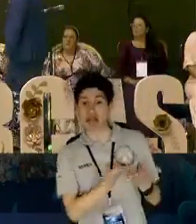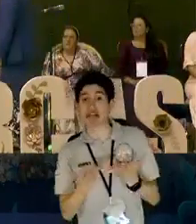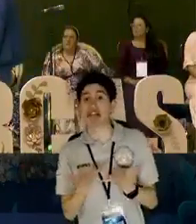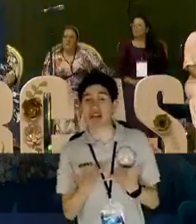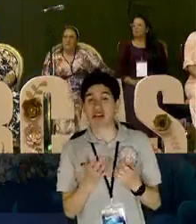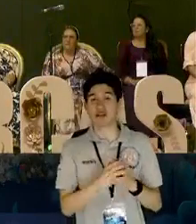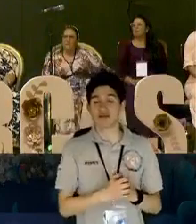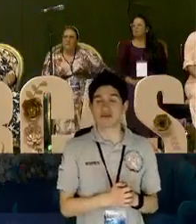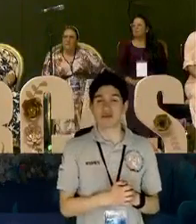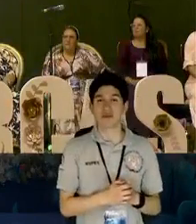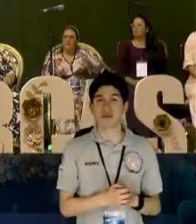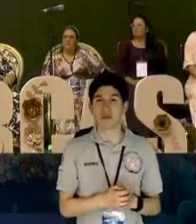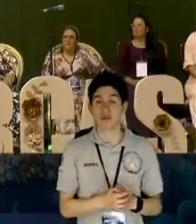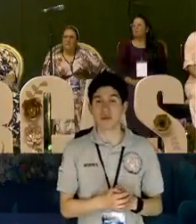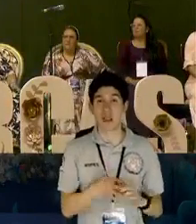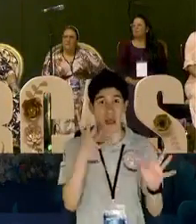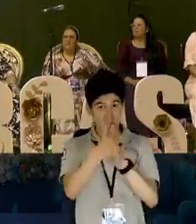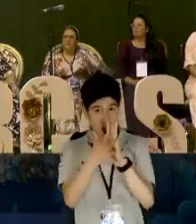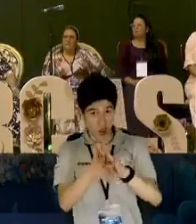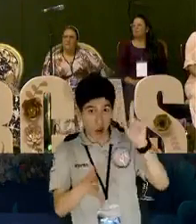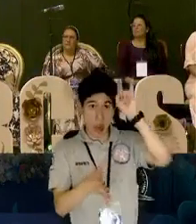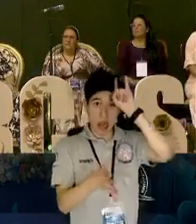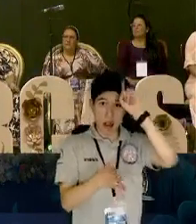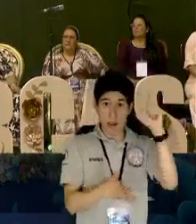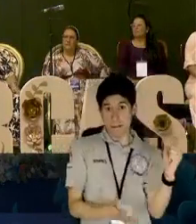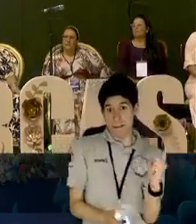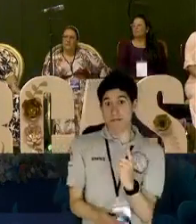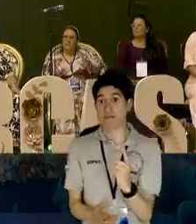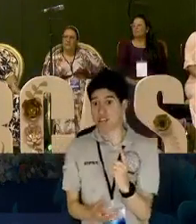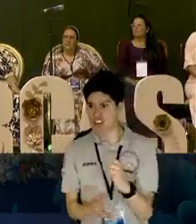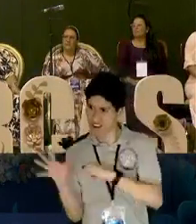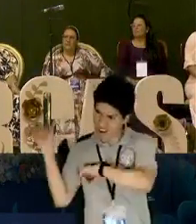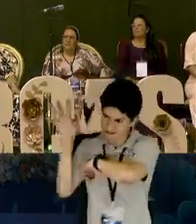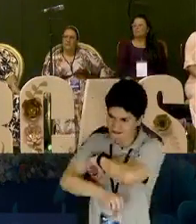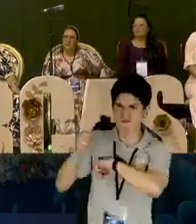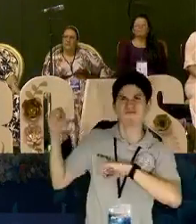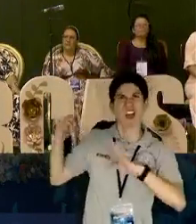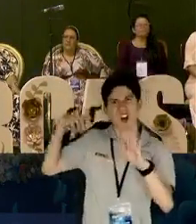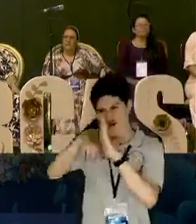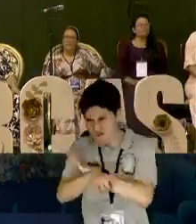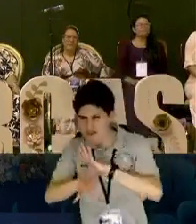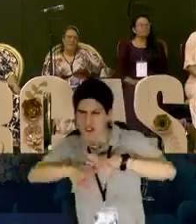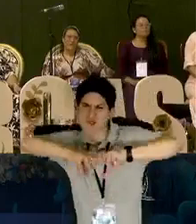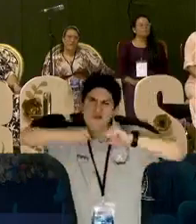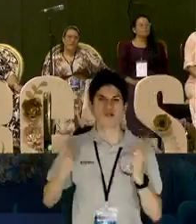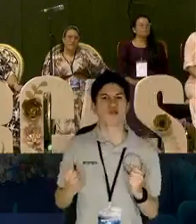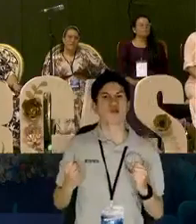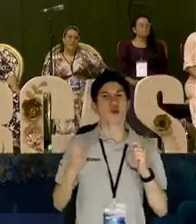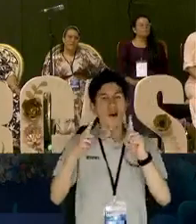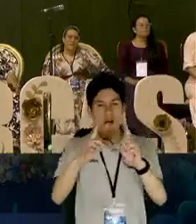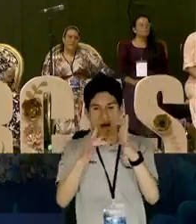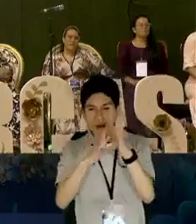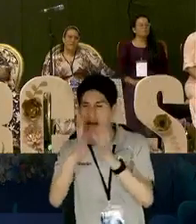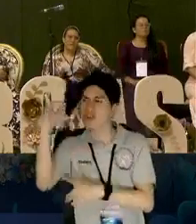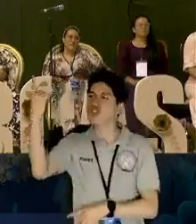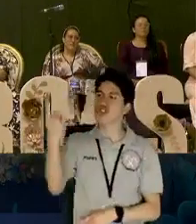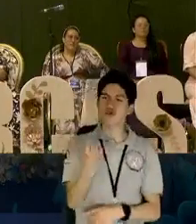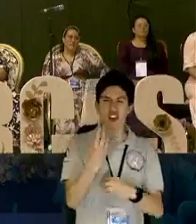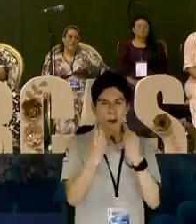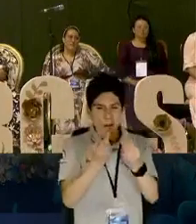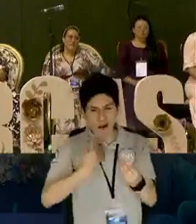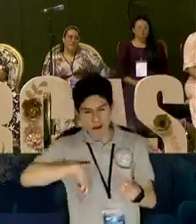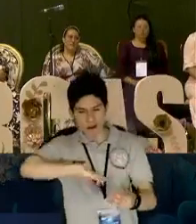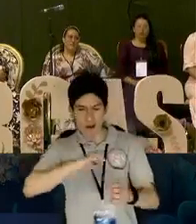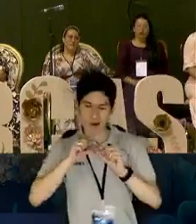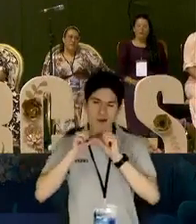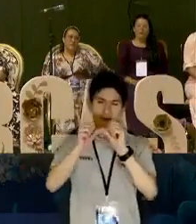decirte, el enemigo vino para robar, para matar y destruir, pero el Señor Jesucristo vino para que permaneciéramos en